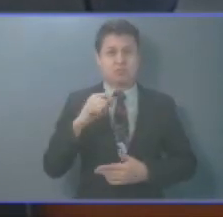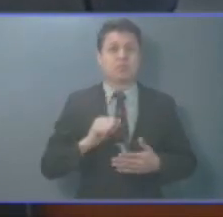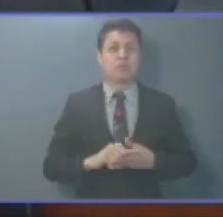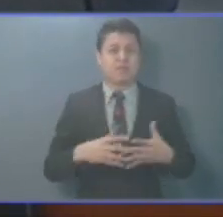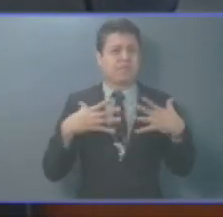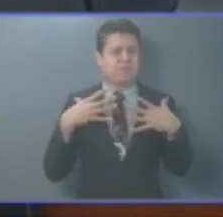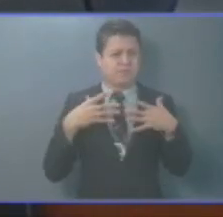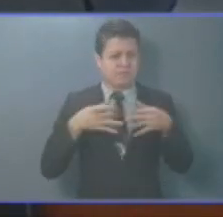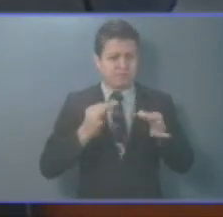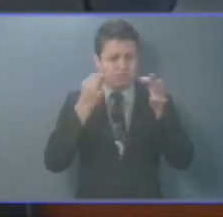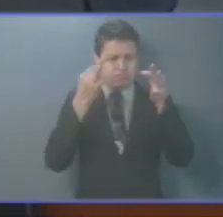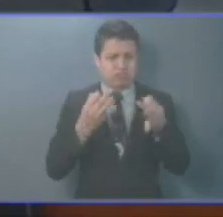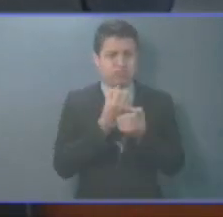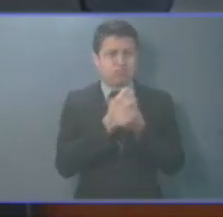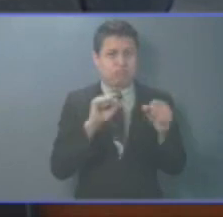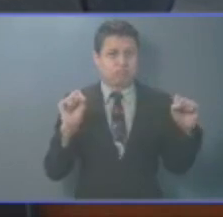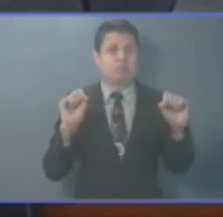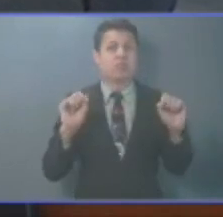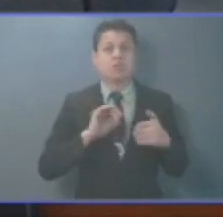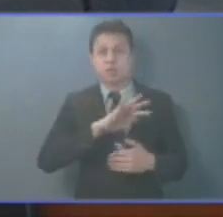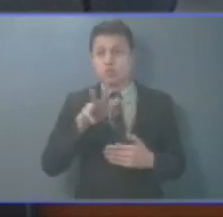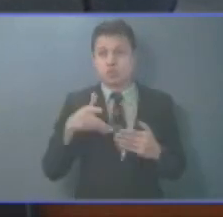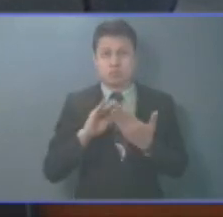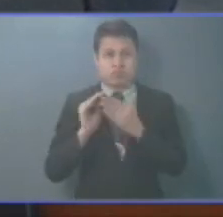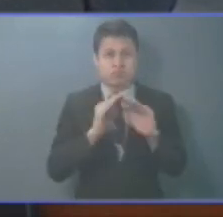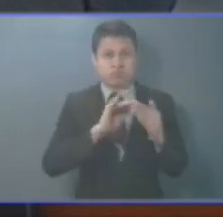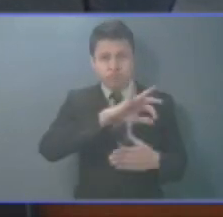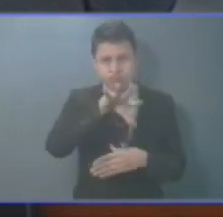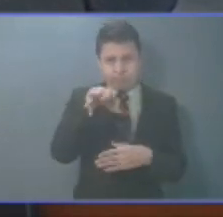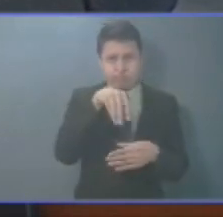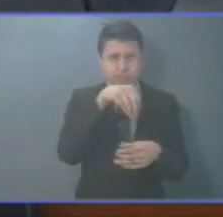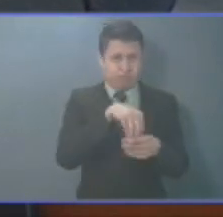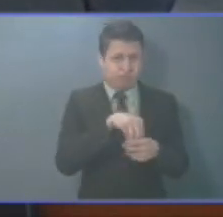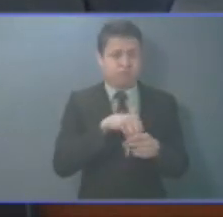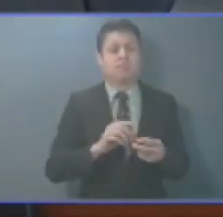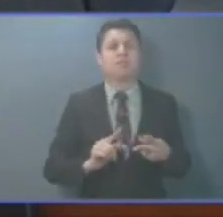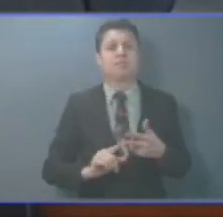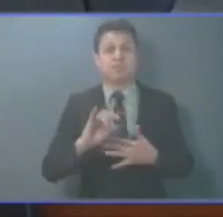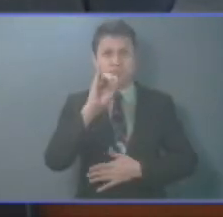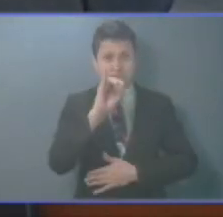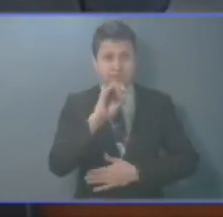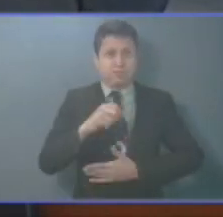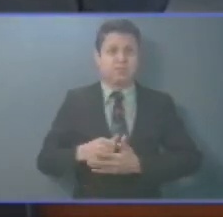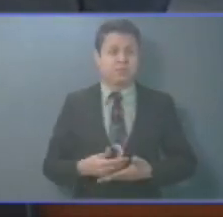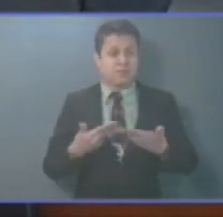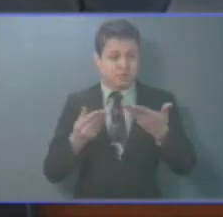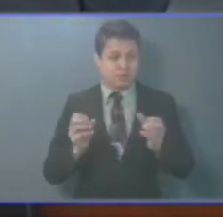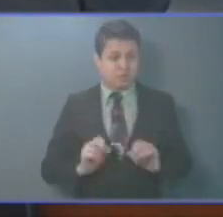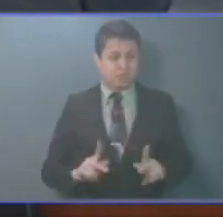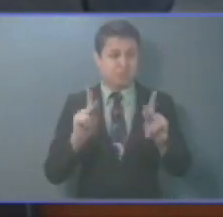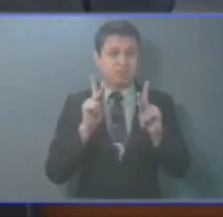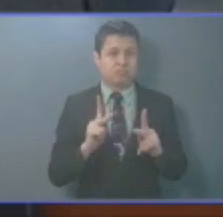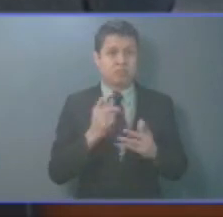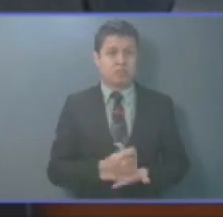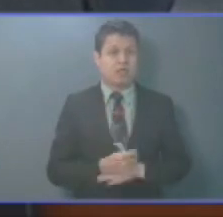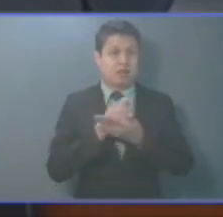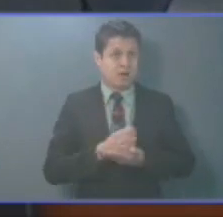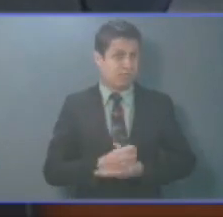forma independiente y a ser incluida en la comunidad. I. A la habilitación y